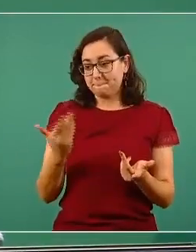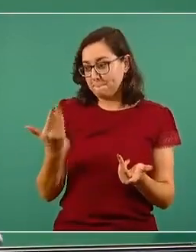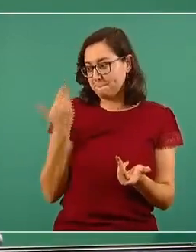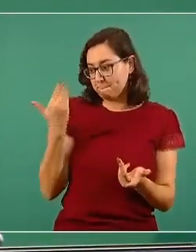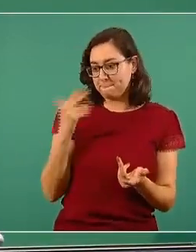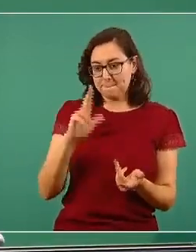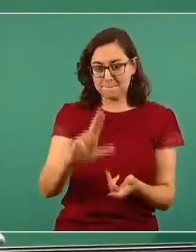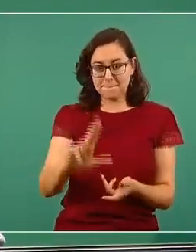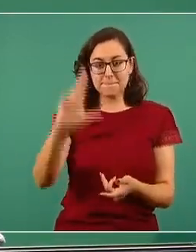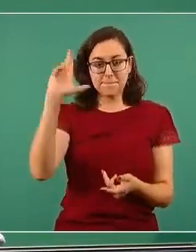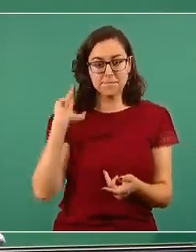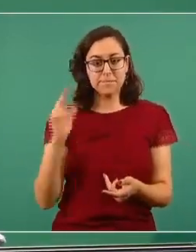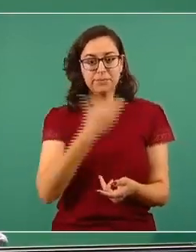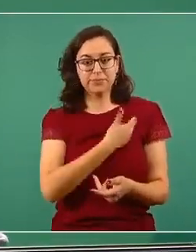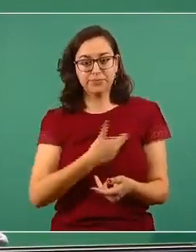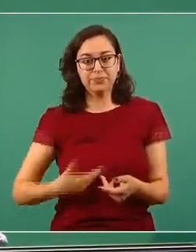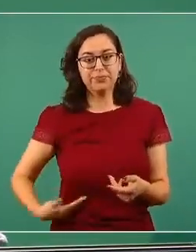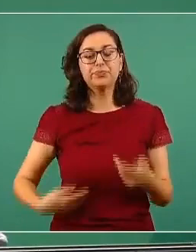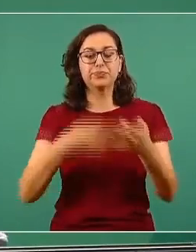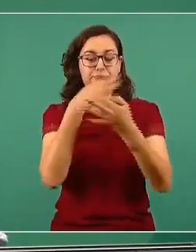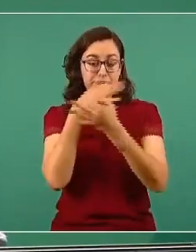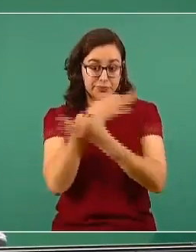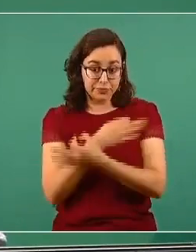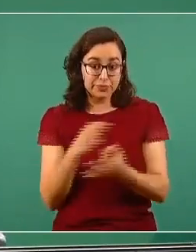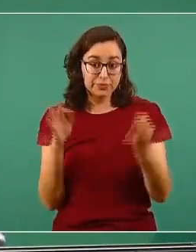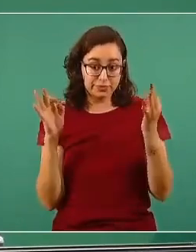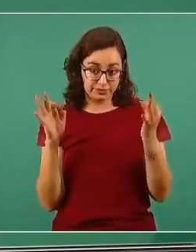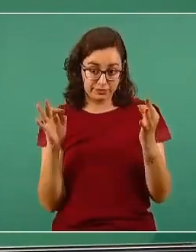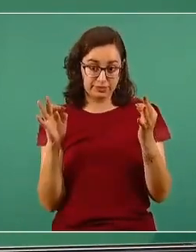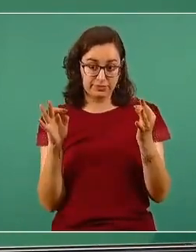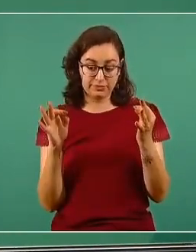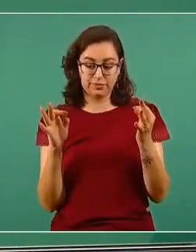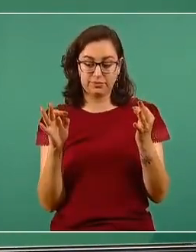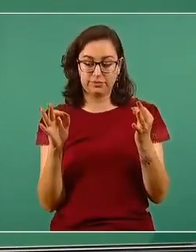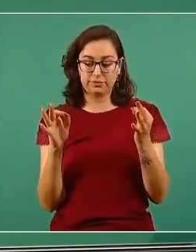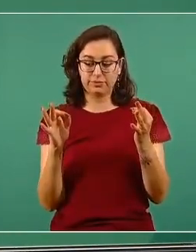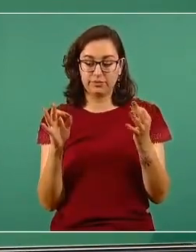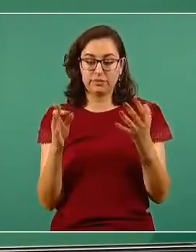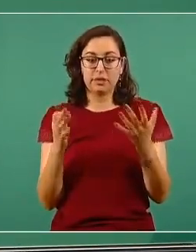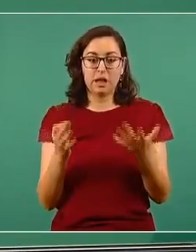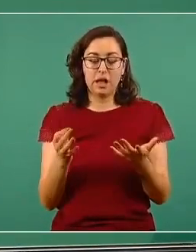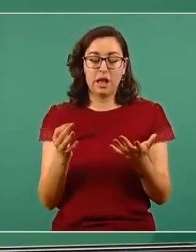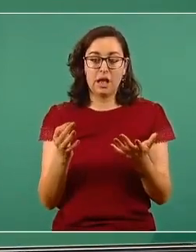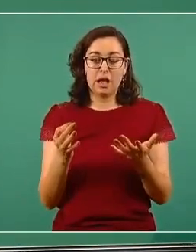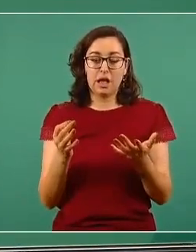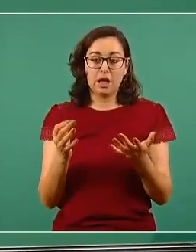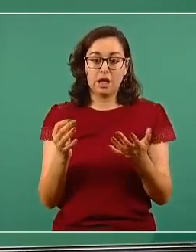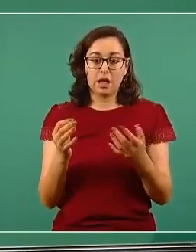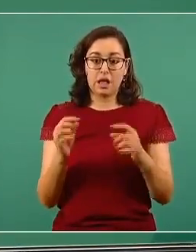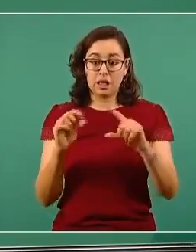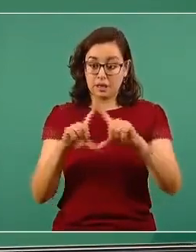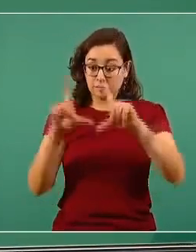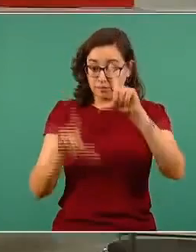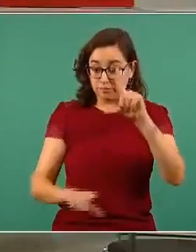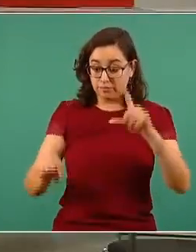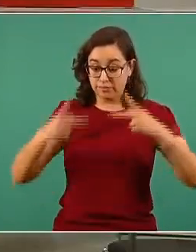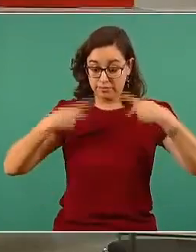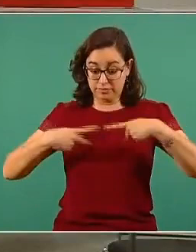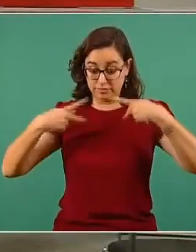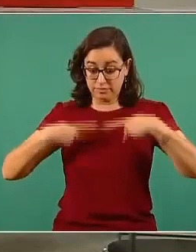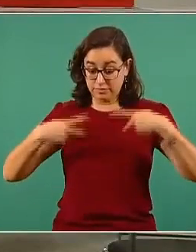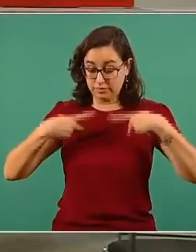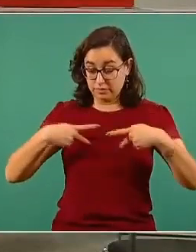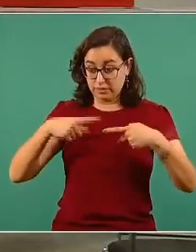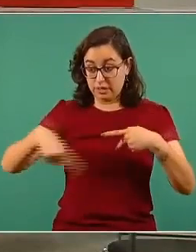días, el martes, en el Pulso de la Salud, comentaba que queremos lograr que antes de octubre, o